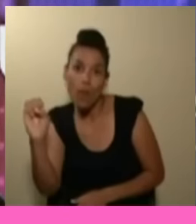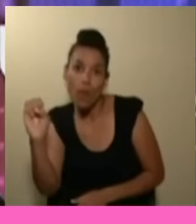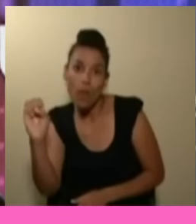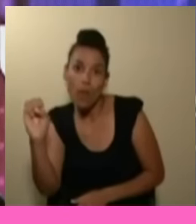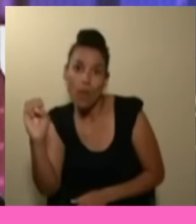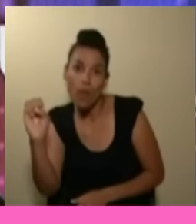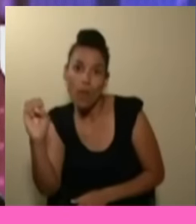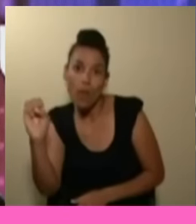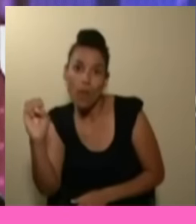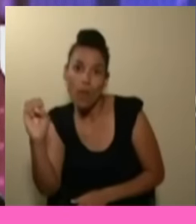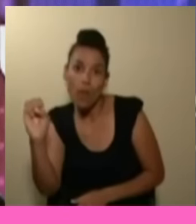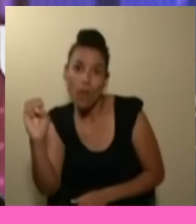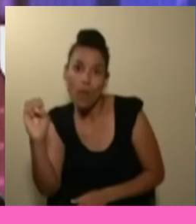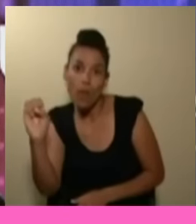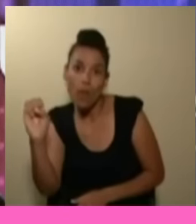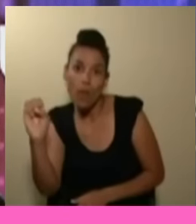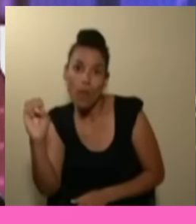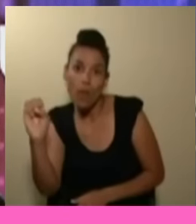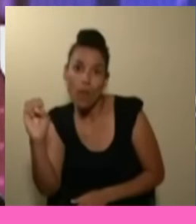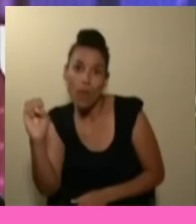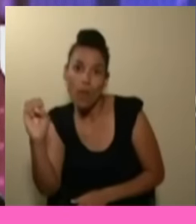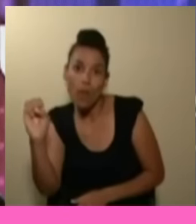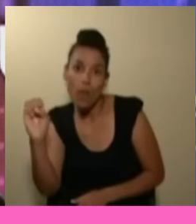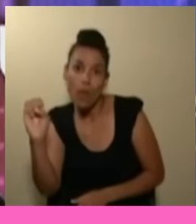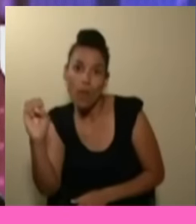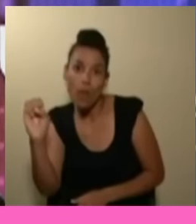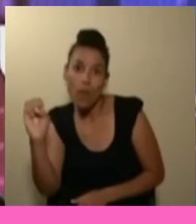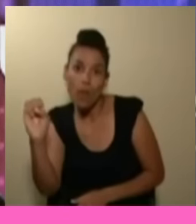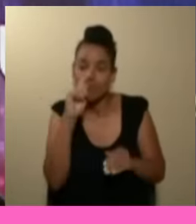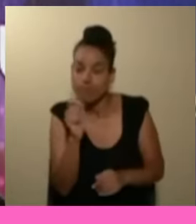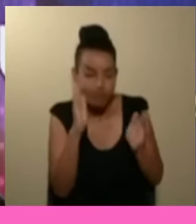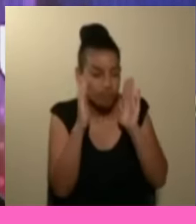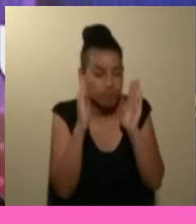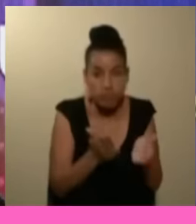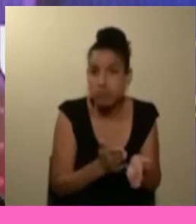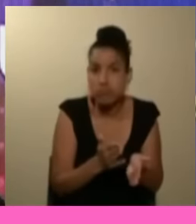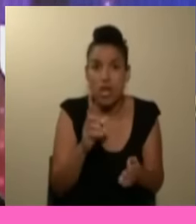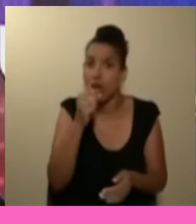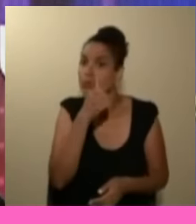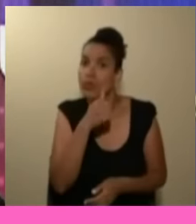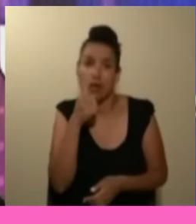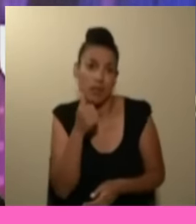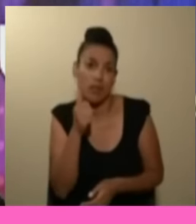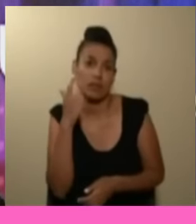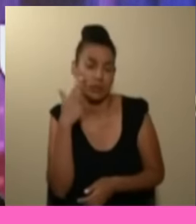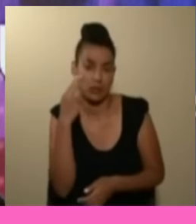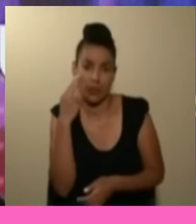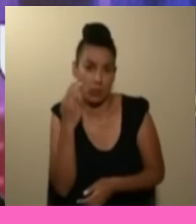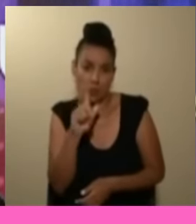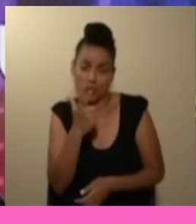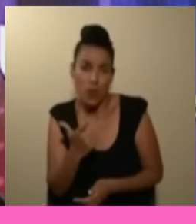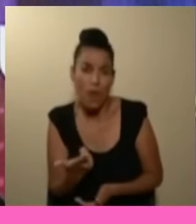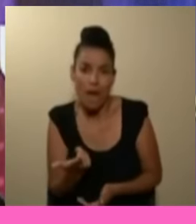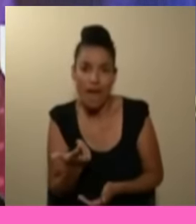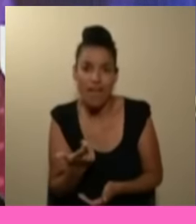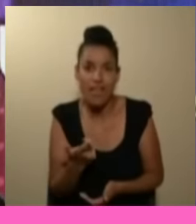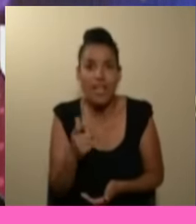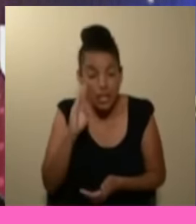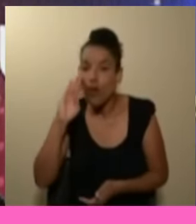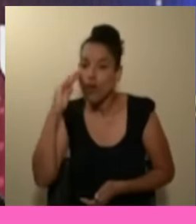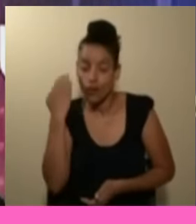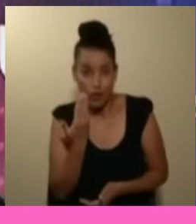de pesos. La LUC no soluciona los problemas y el gobierno lo reconoce en su propio plan quinquenal de